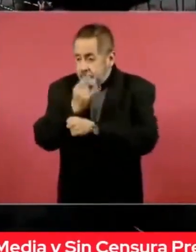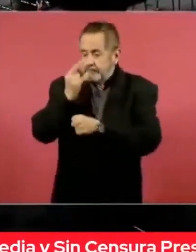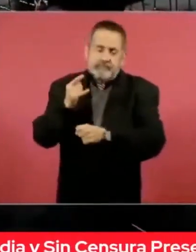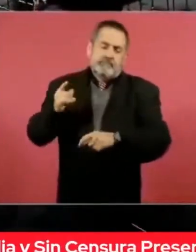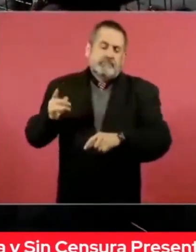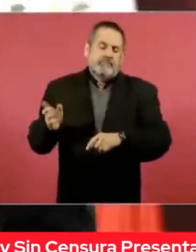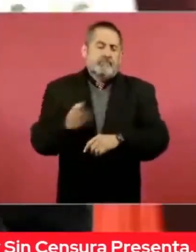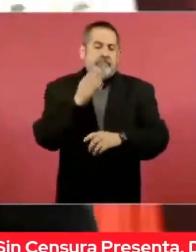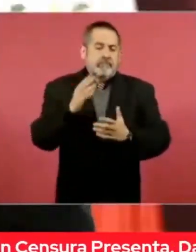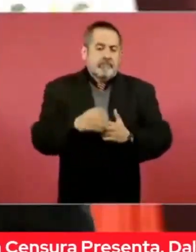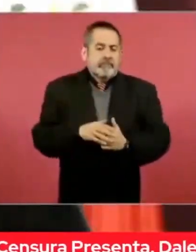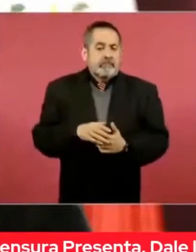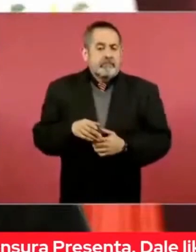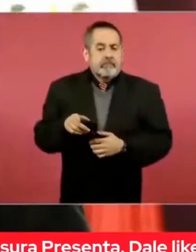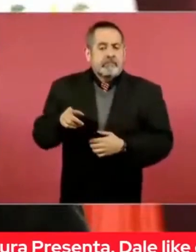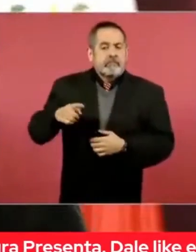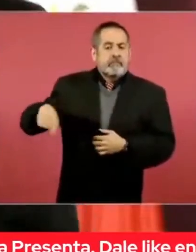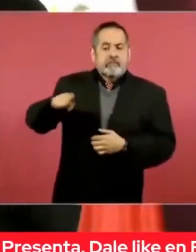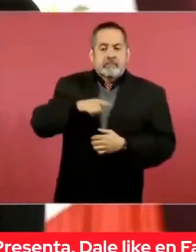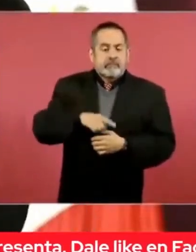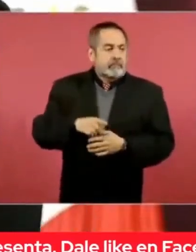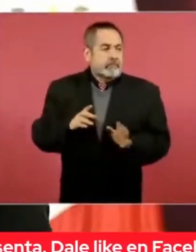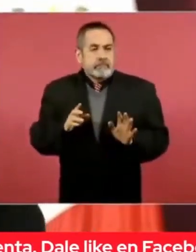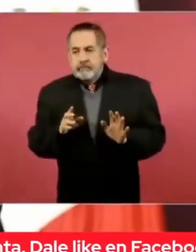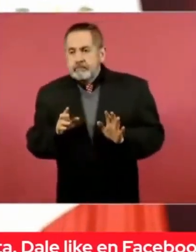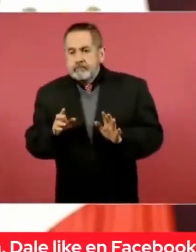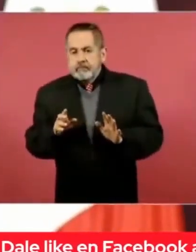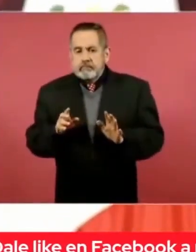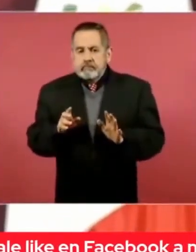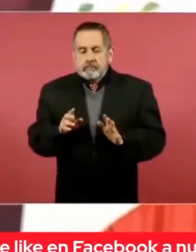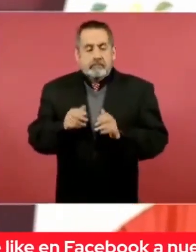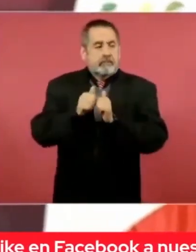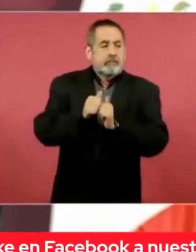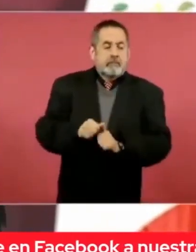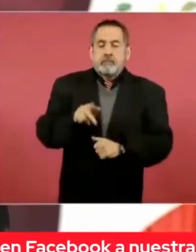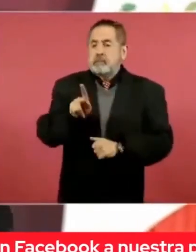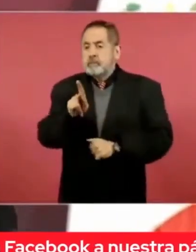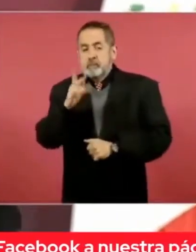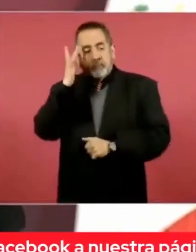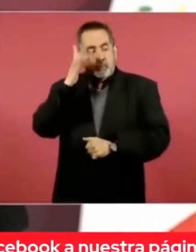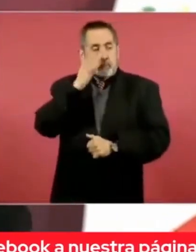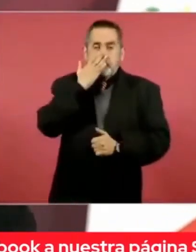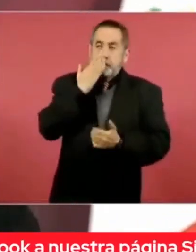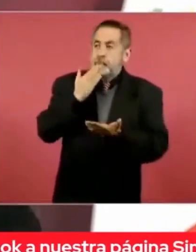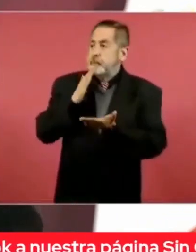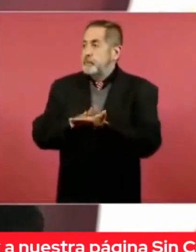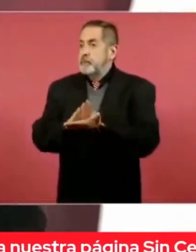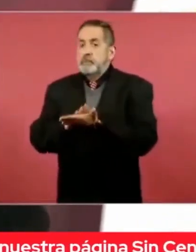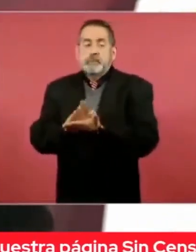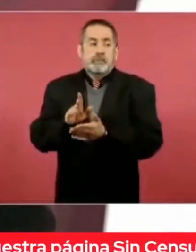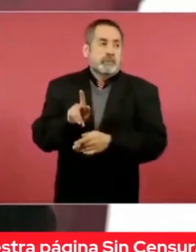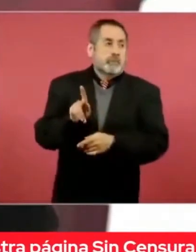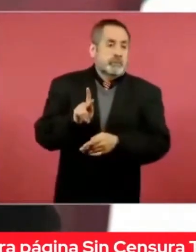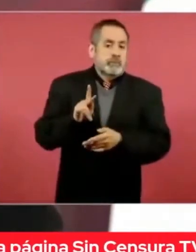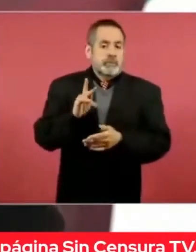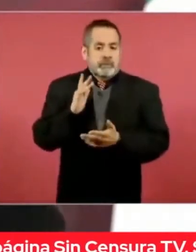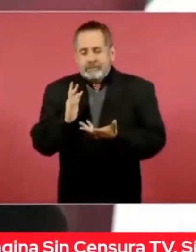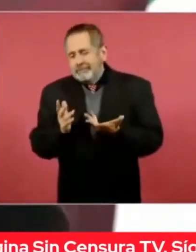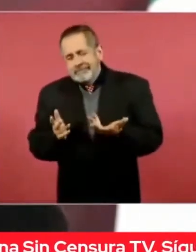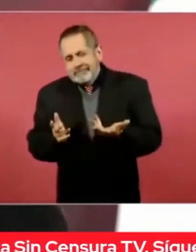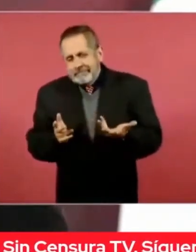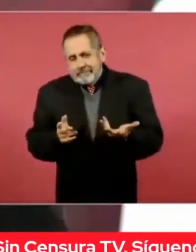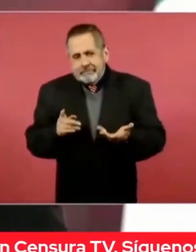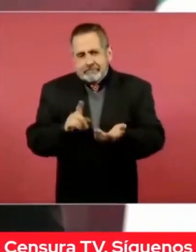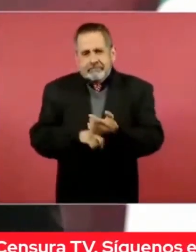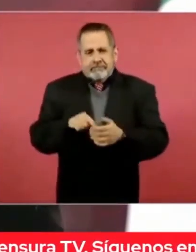se quedan porque si uno no está de acuerdo solo que pues tenga uno mucha necesidad pero no